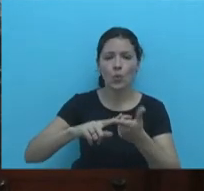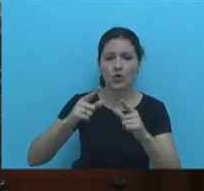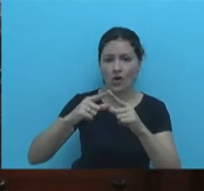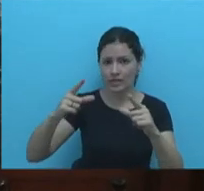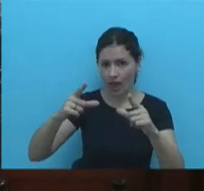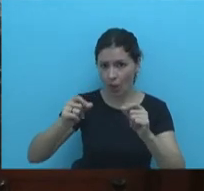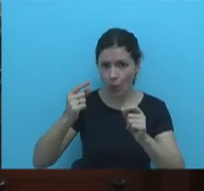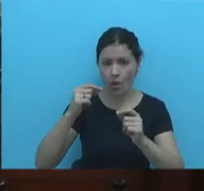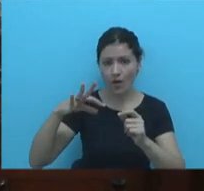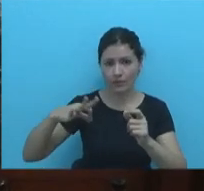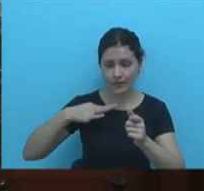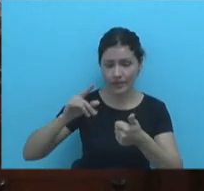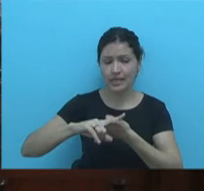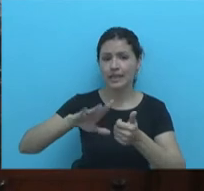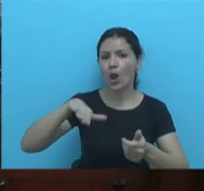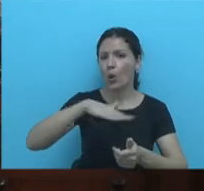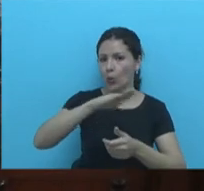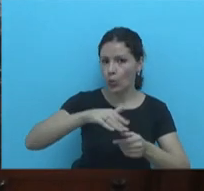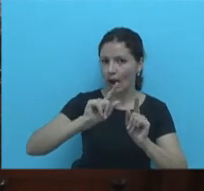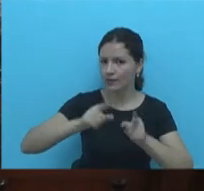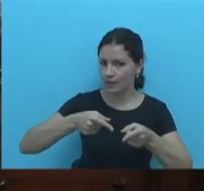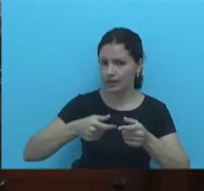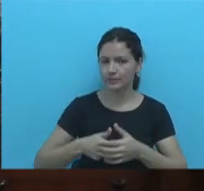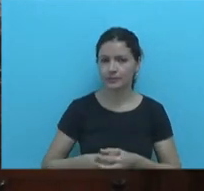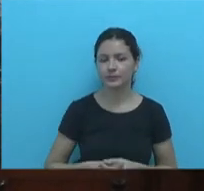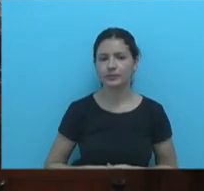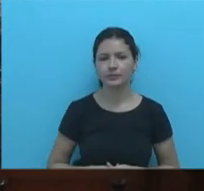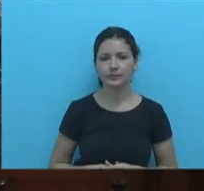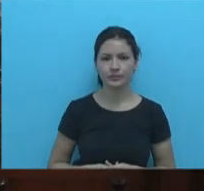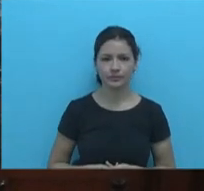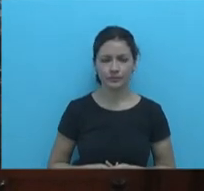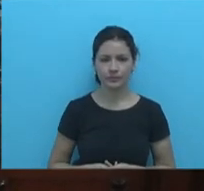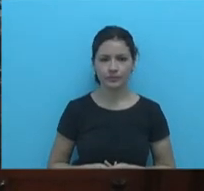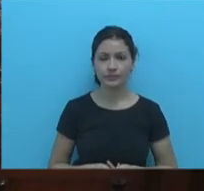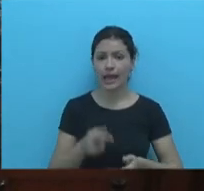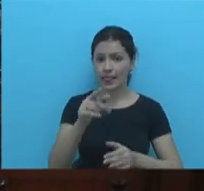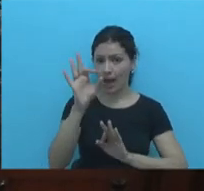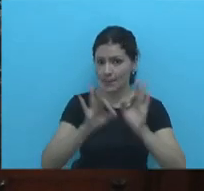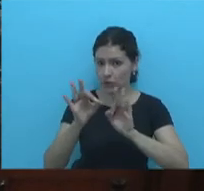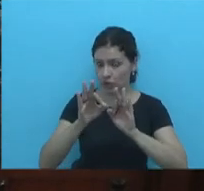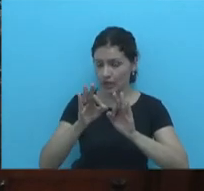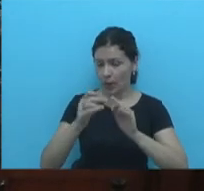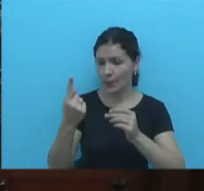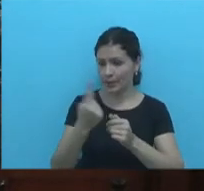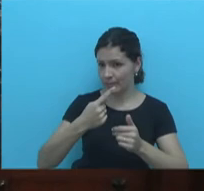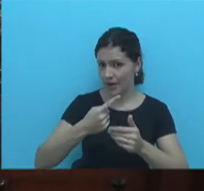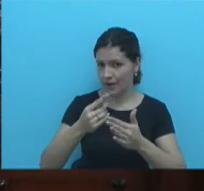puede hacer los cursos de oficio. O sea, al presentar este proyecto, se busca esa